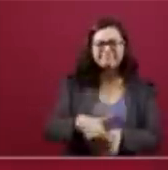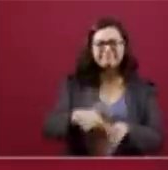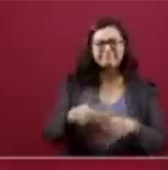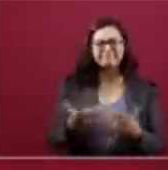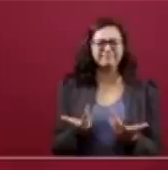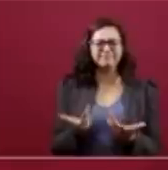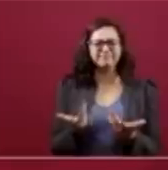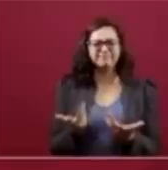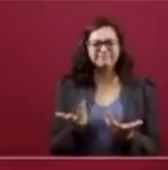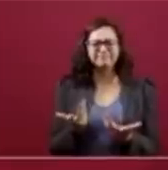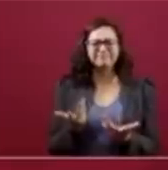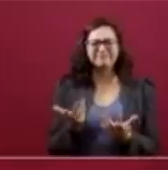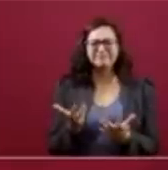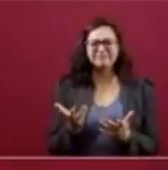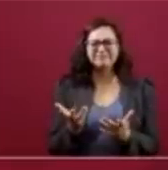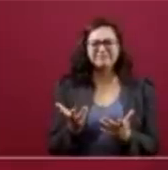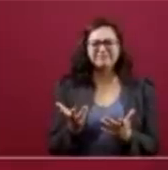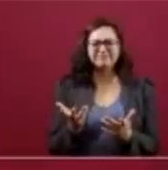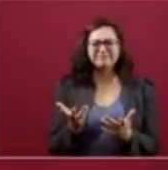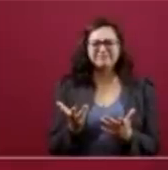que abandonen